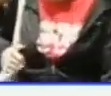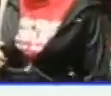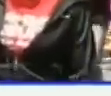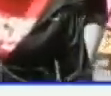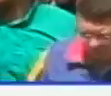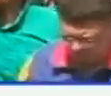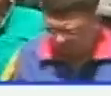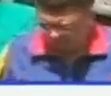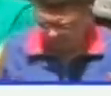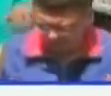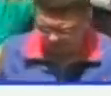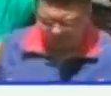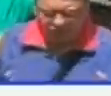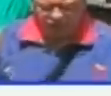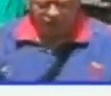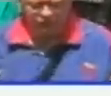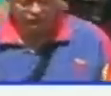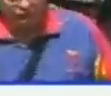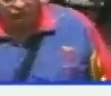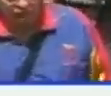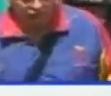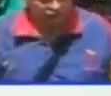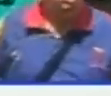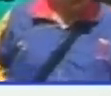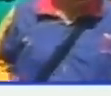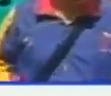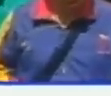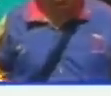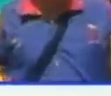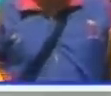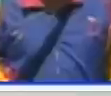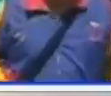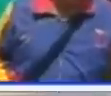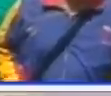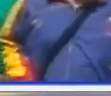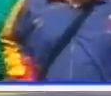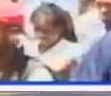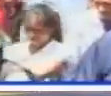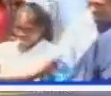para tratar de hacer lo que no podrán: